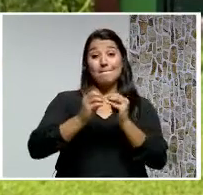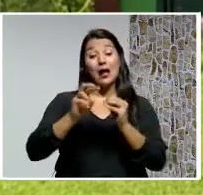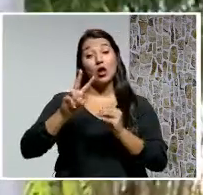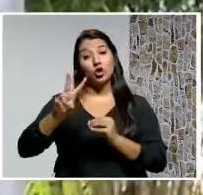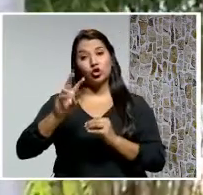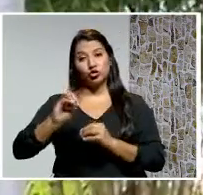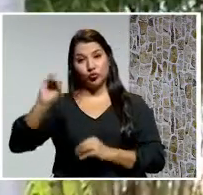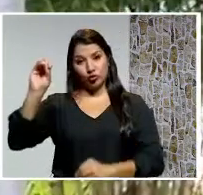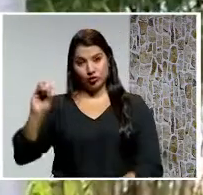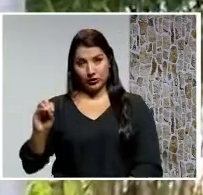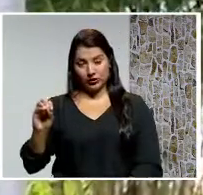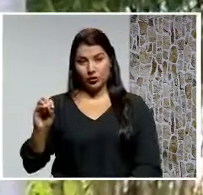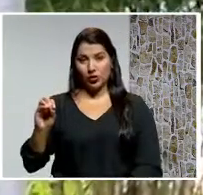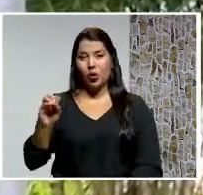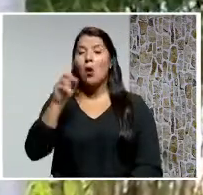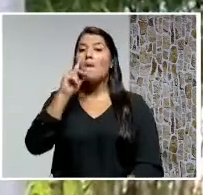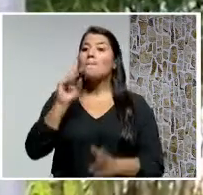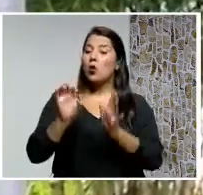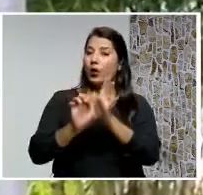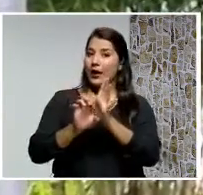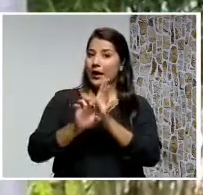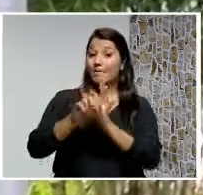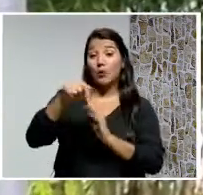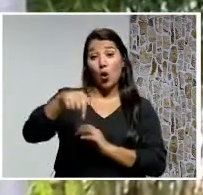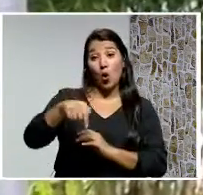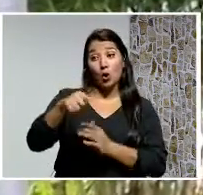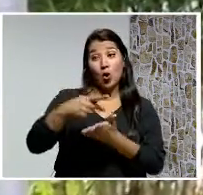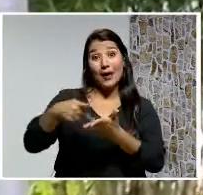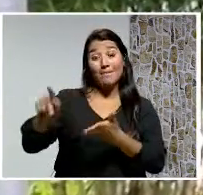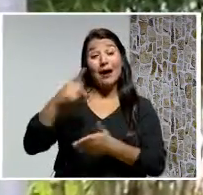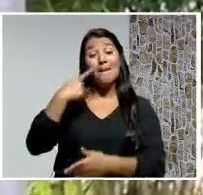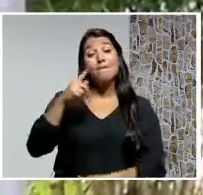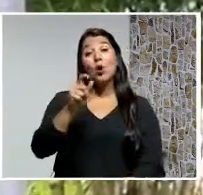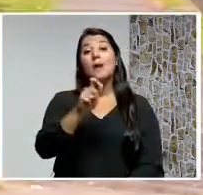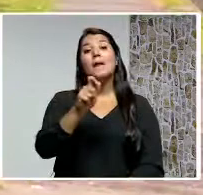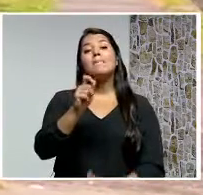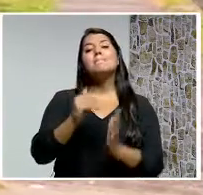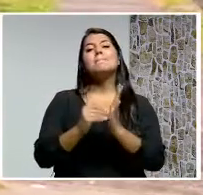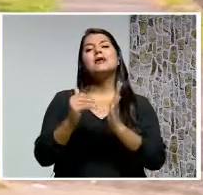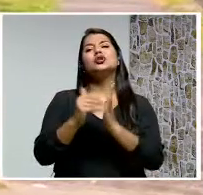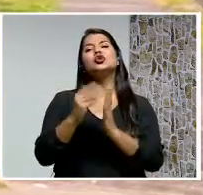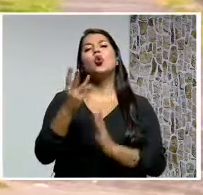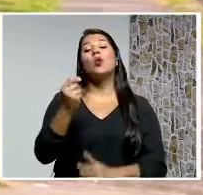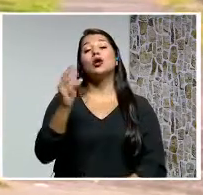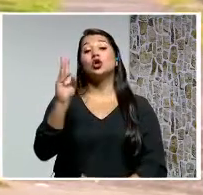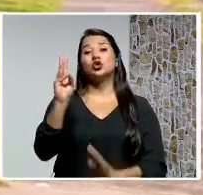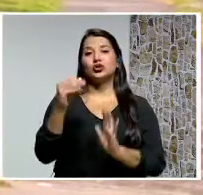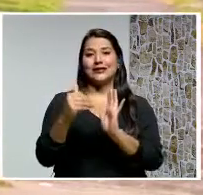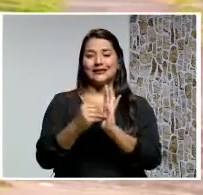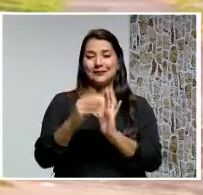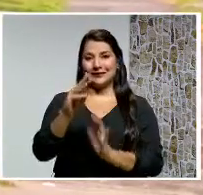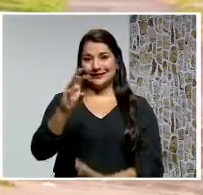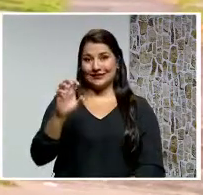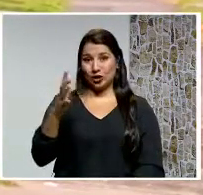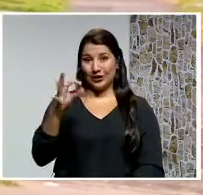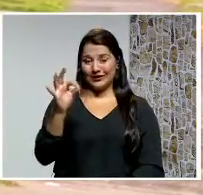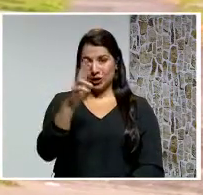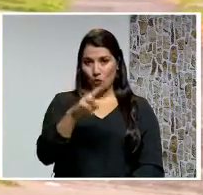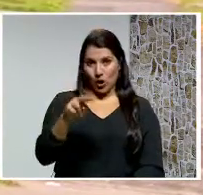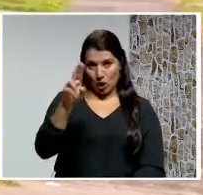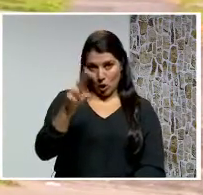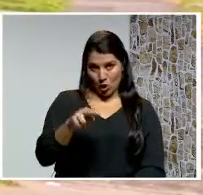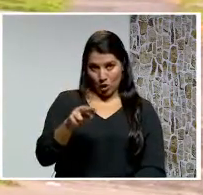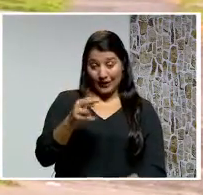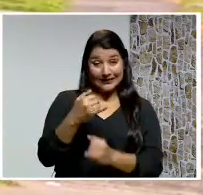el origen de los recursos. Por ejemplo, hoy la cuota por millón en este producto sería de 6.619 colones,